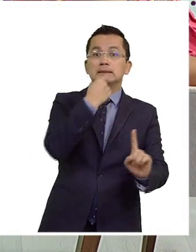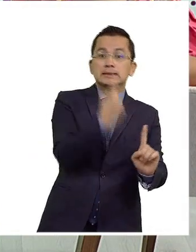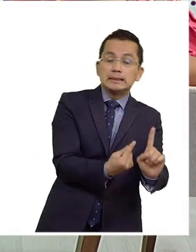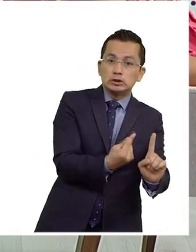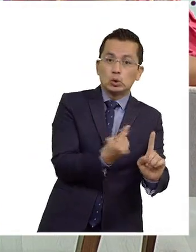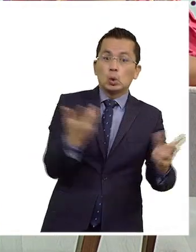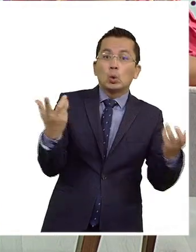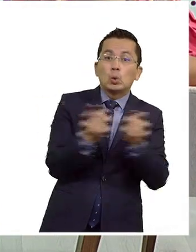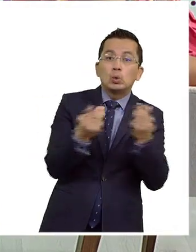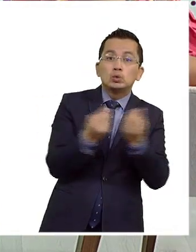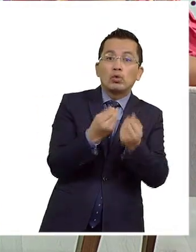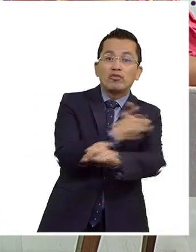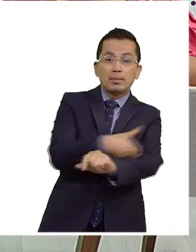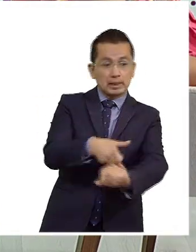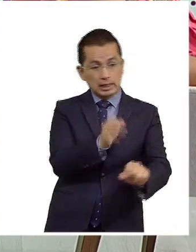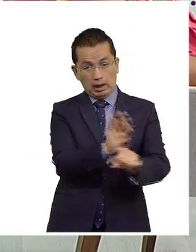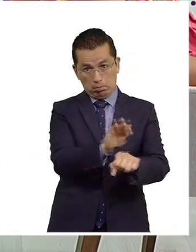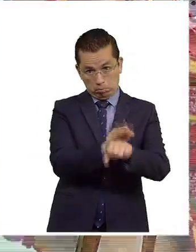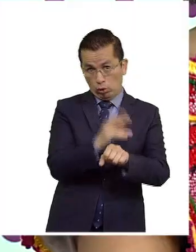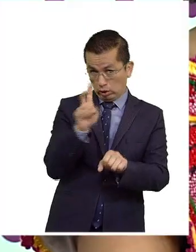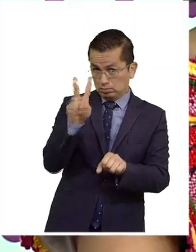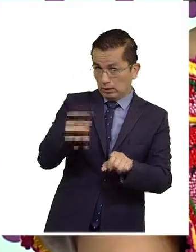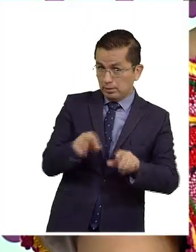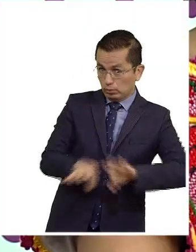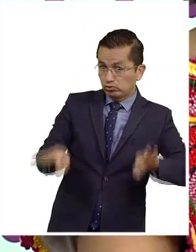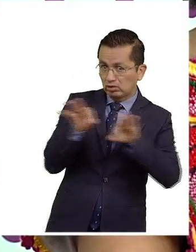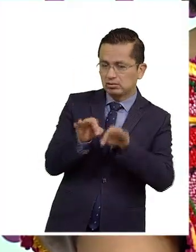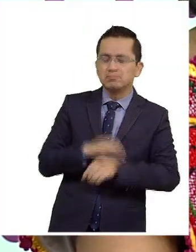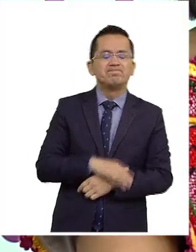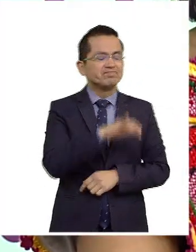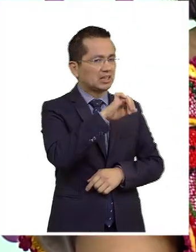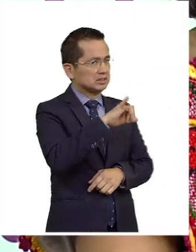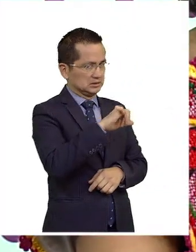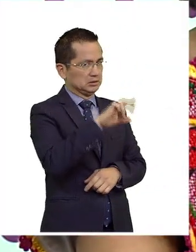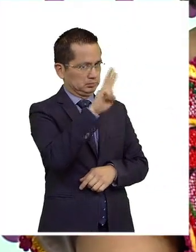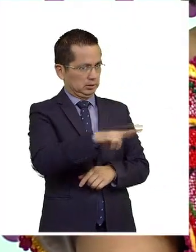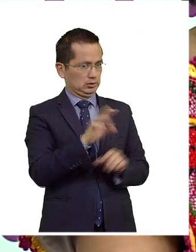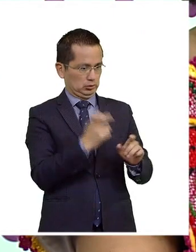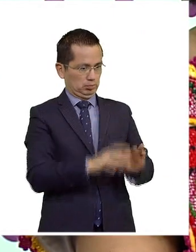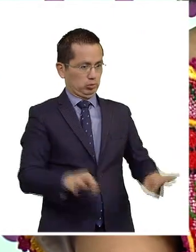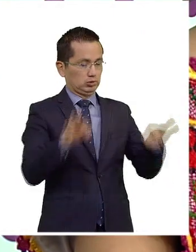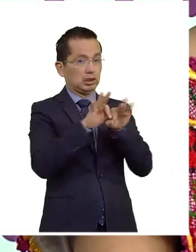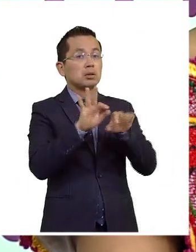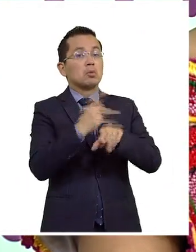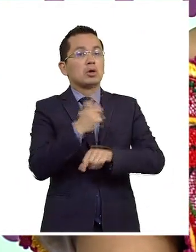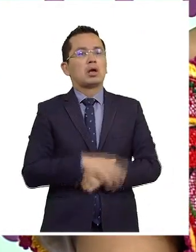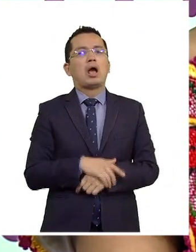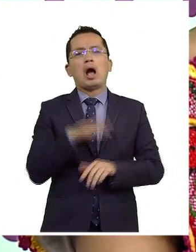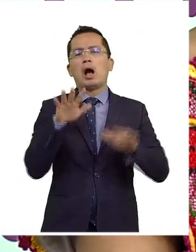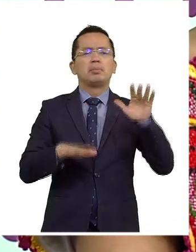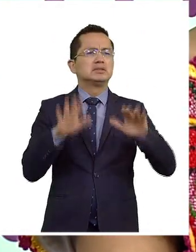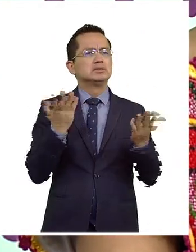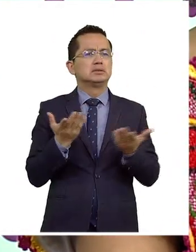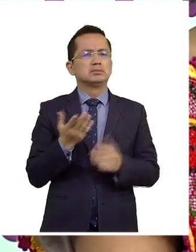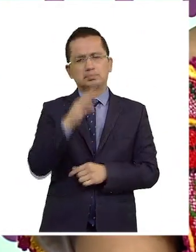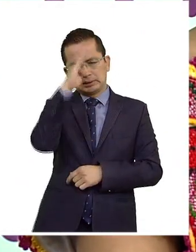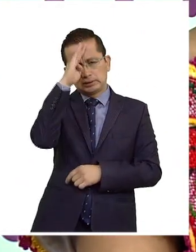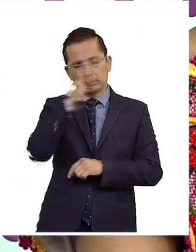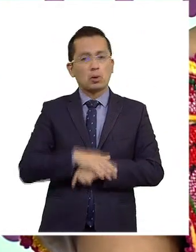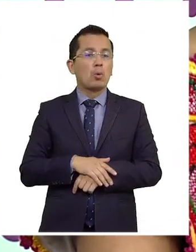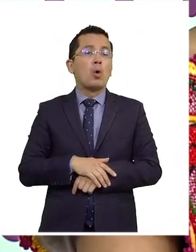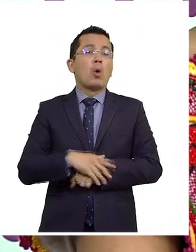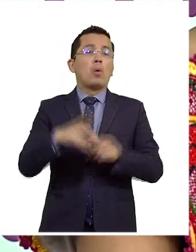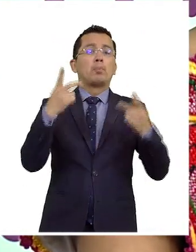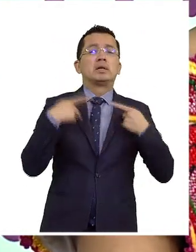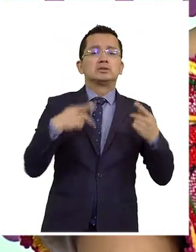Sandra, de pronto ha habido una época en la que pareciera que las personas cisgénero, los